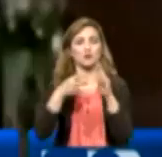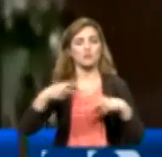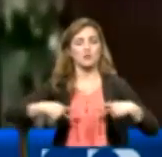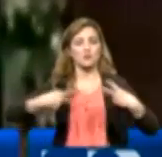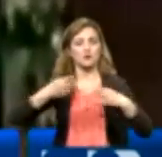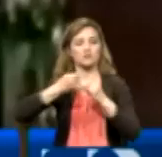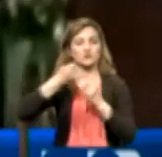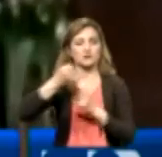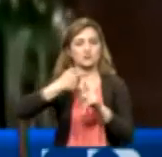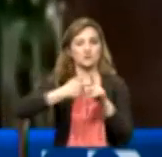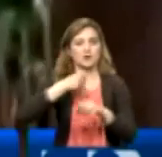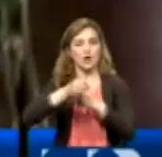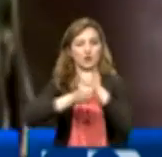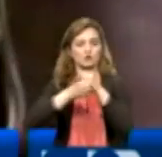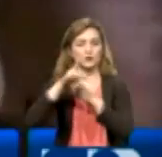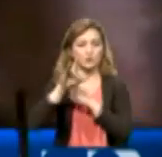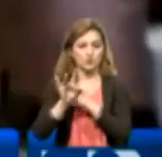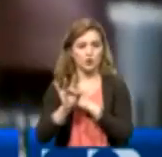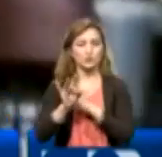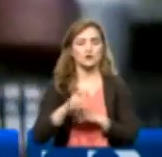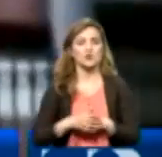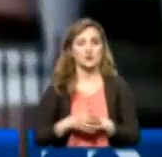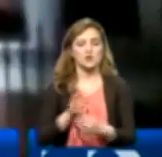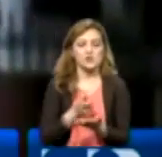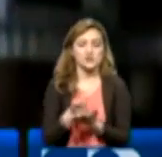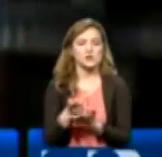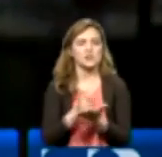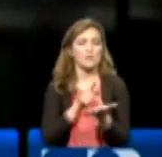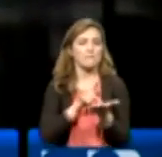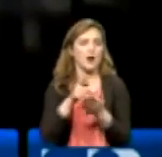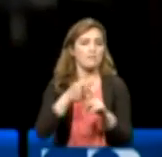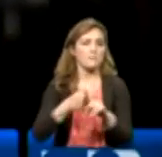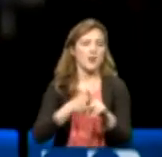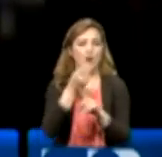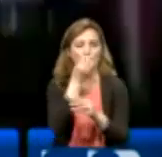a finales de 2018. En su manutención se destinaron cerca